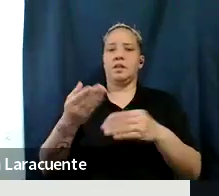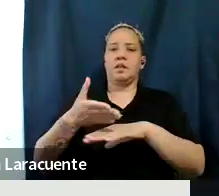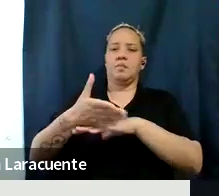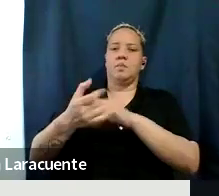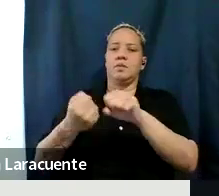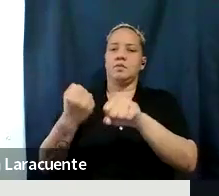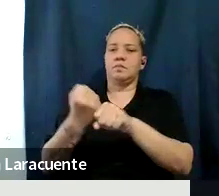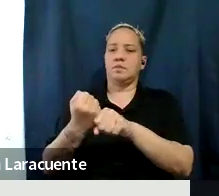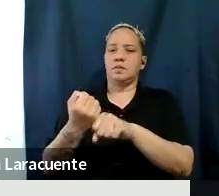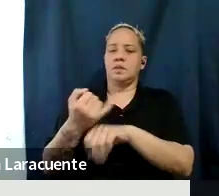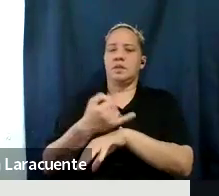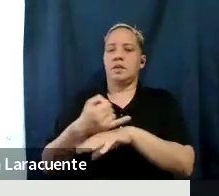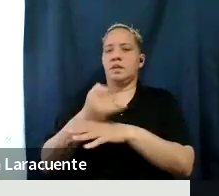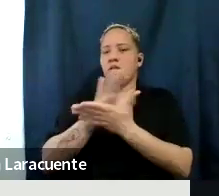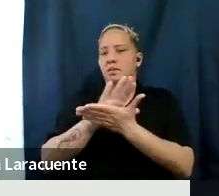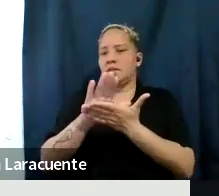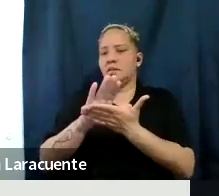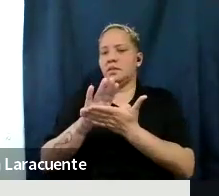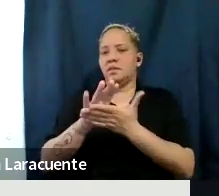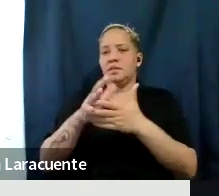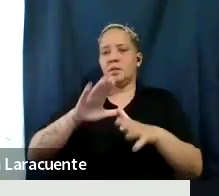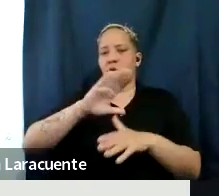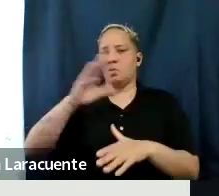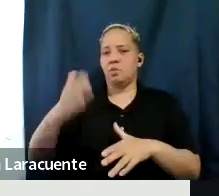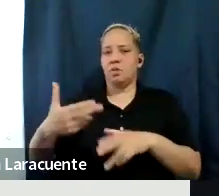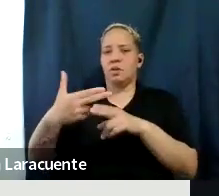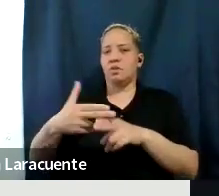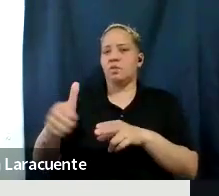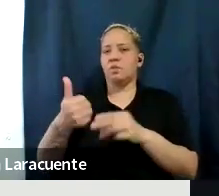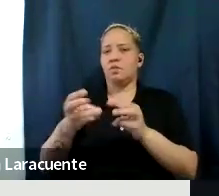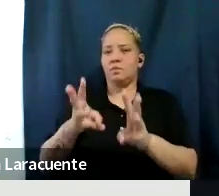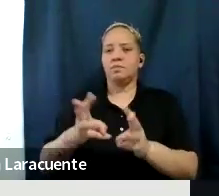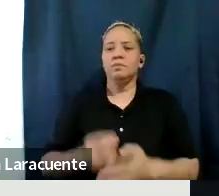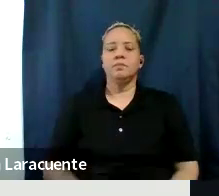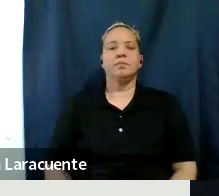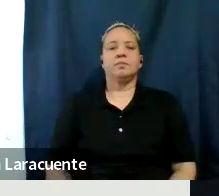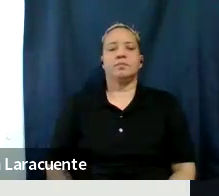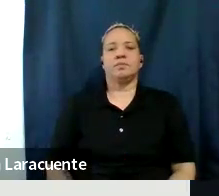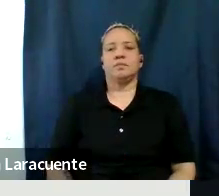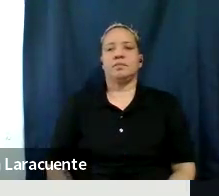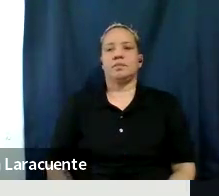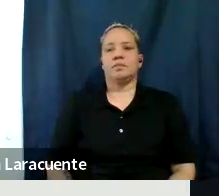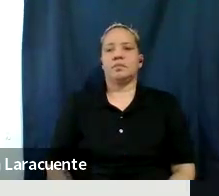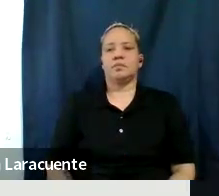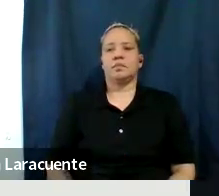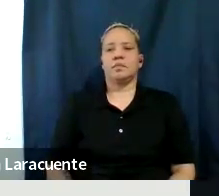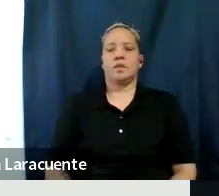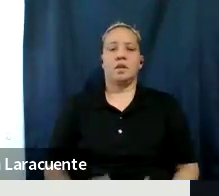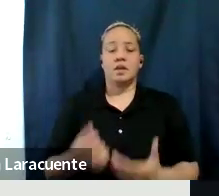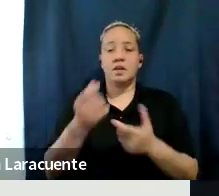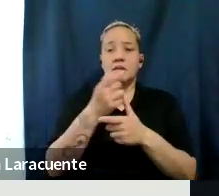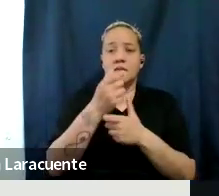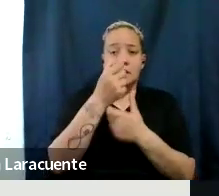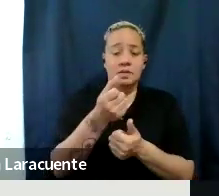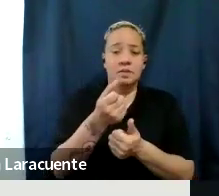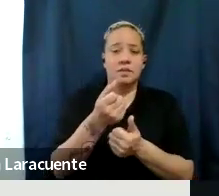años, Isla de la Simpatía, y ya nunca te llamaré de otro modo, ¿no? O sea, es muy interesante